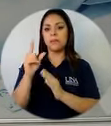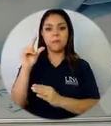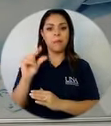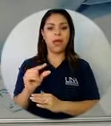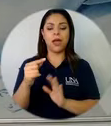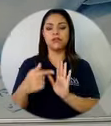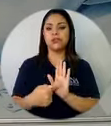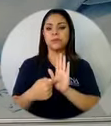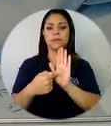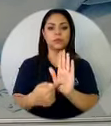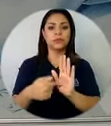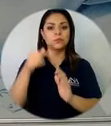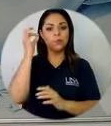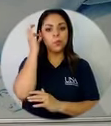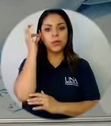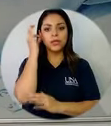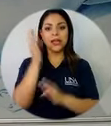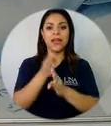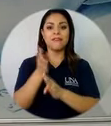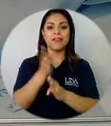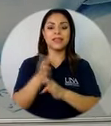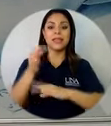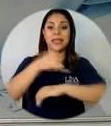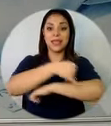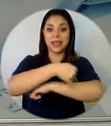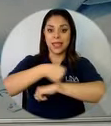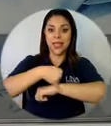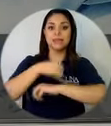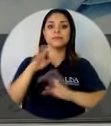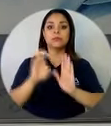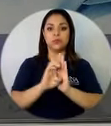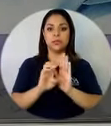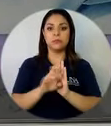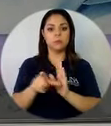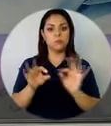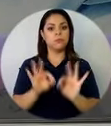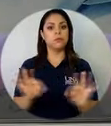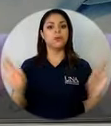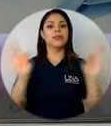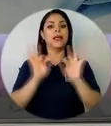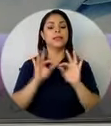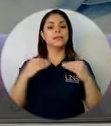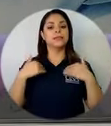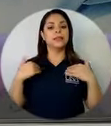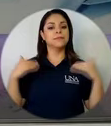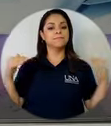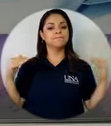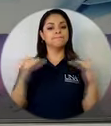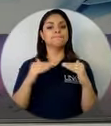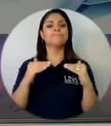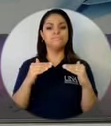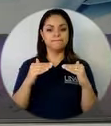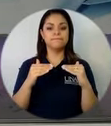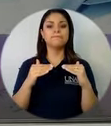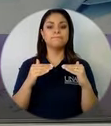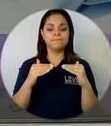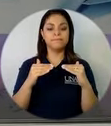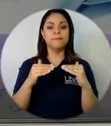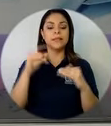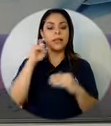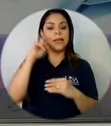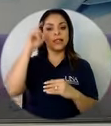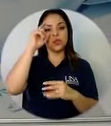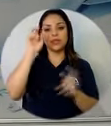baja representación de mujeres, o en carreras como ingenierías, y es muy importante incluso para asegurar una mayor equidad de género en